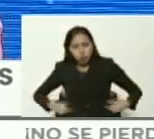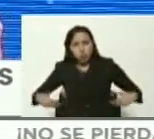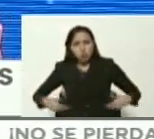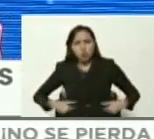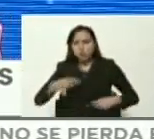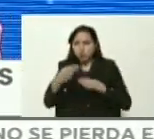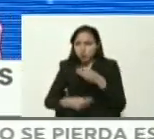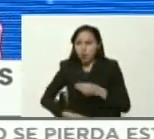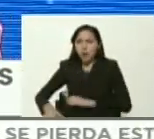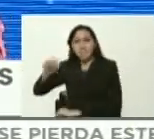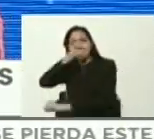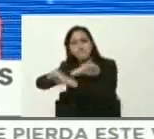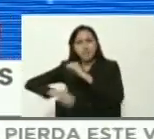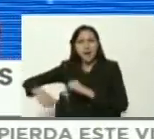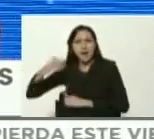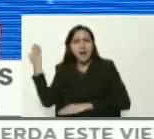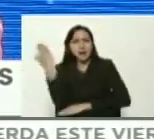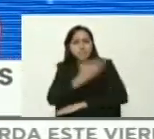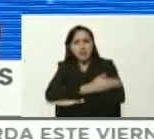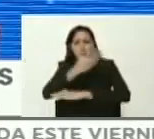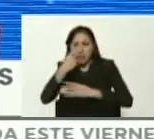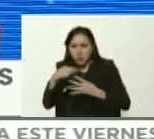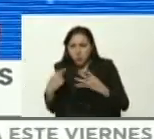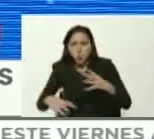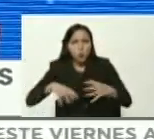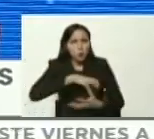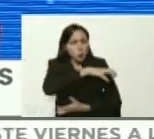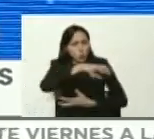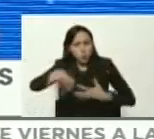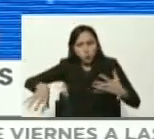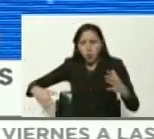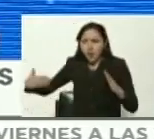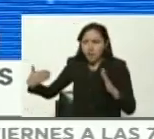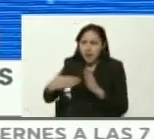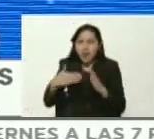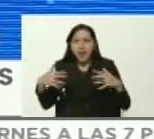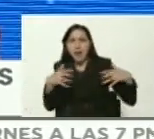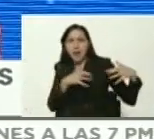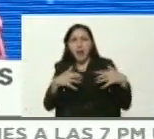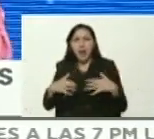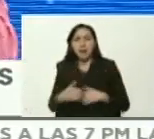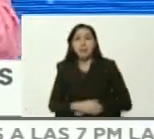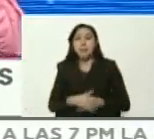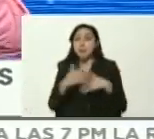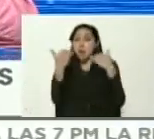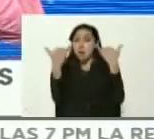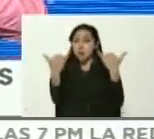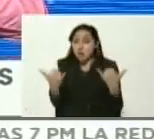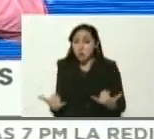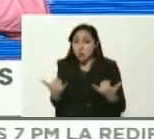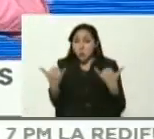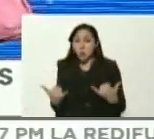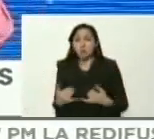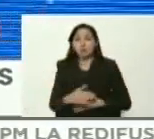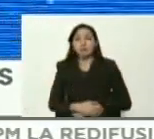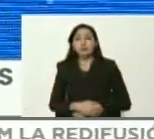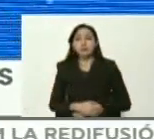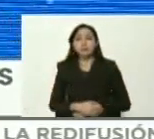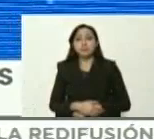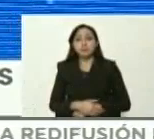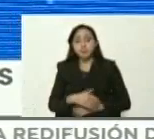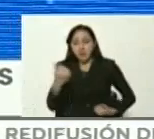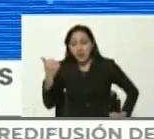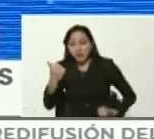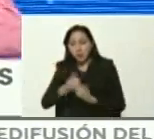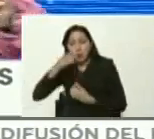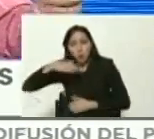las agresiones, la guerra y el bloqueo, y ahora levantar junto al pueblo